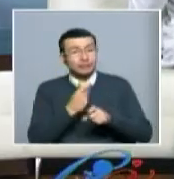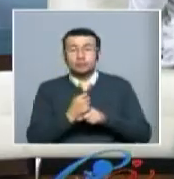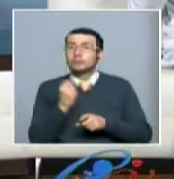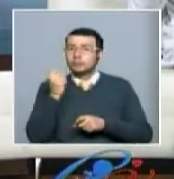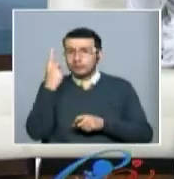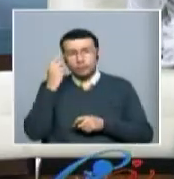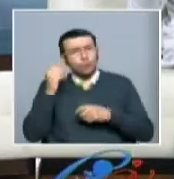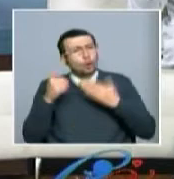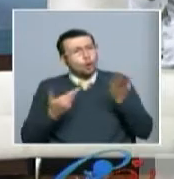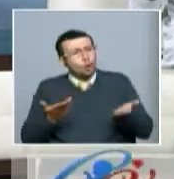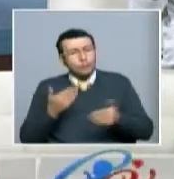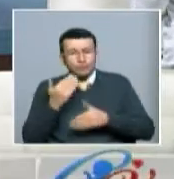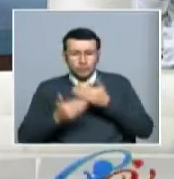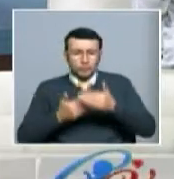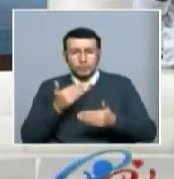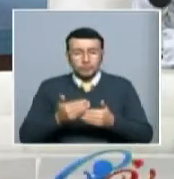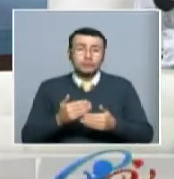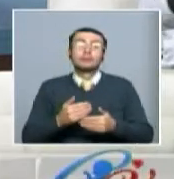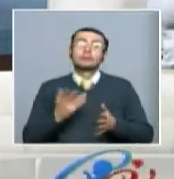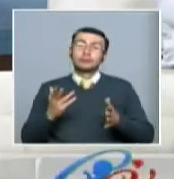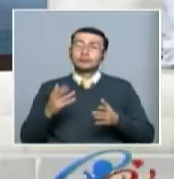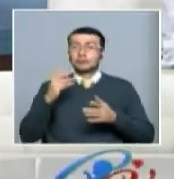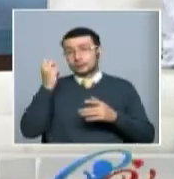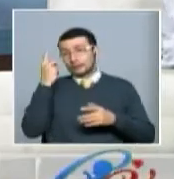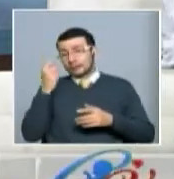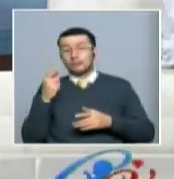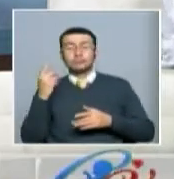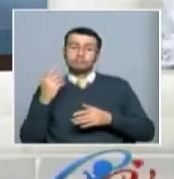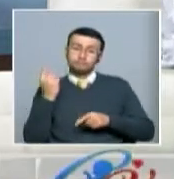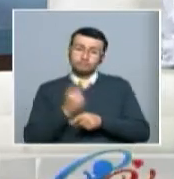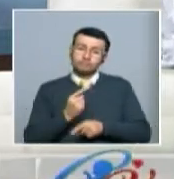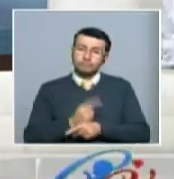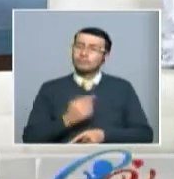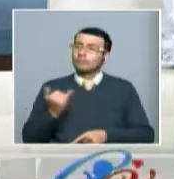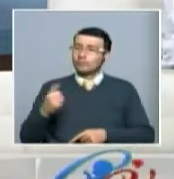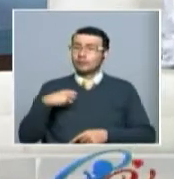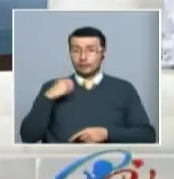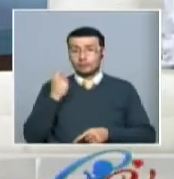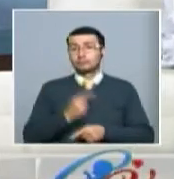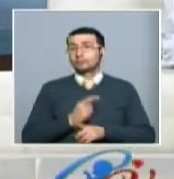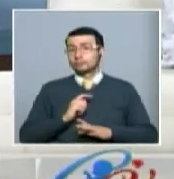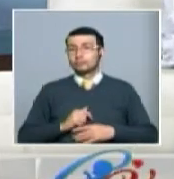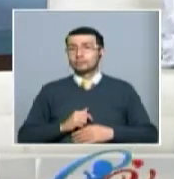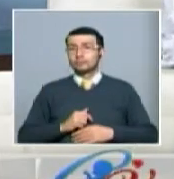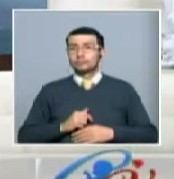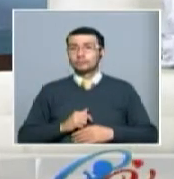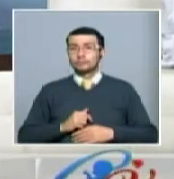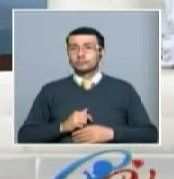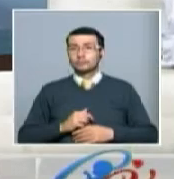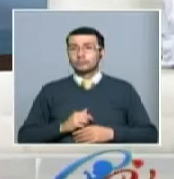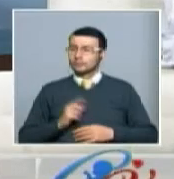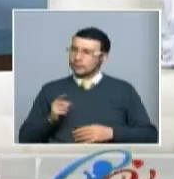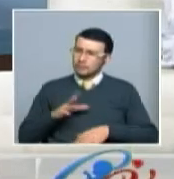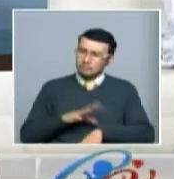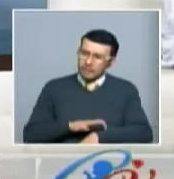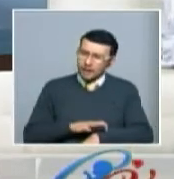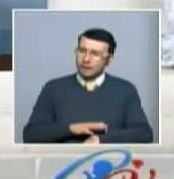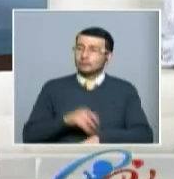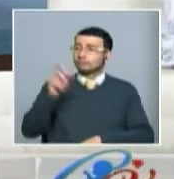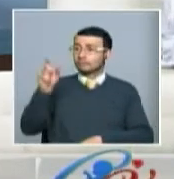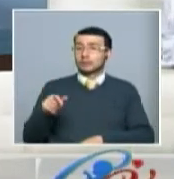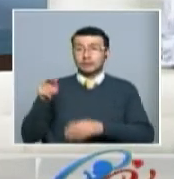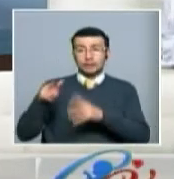entender el proceso académico, el proceso académico que tiene que existir en la formación del personal médico para